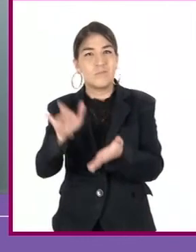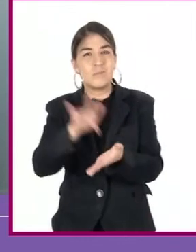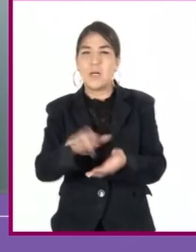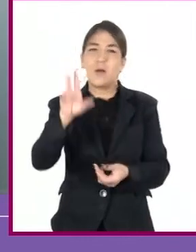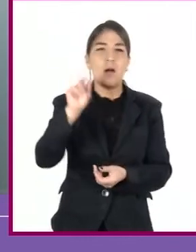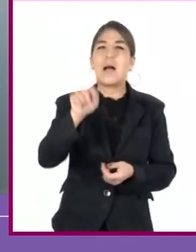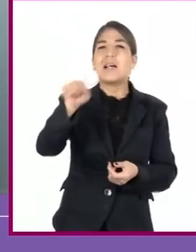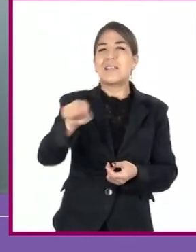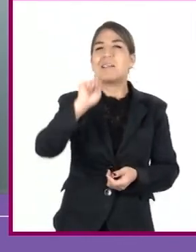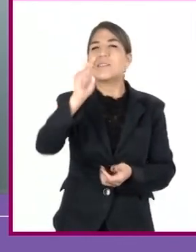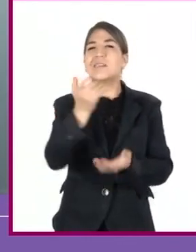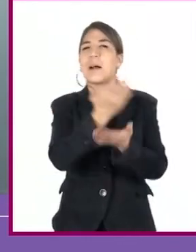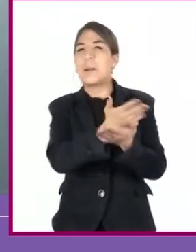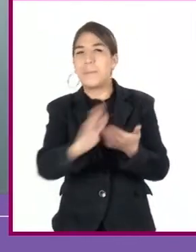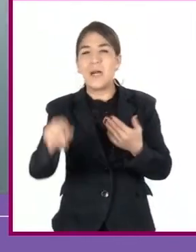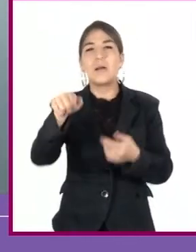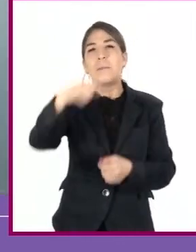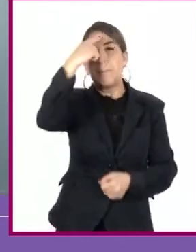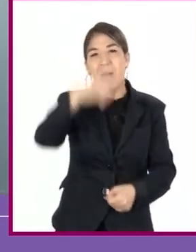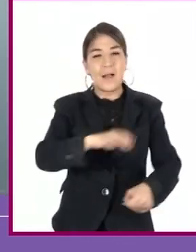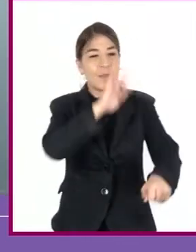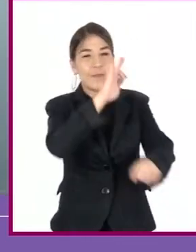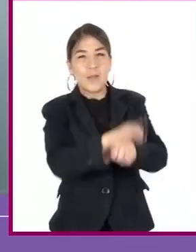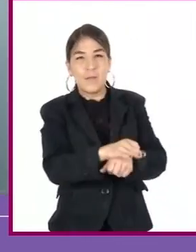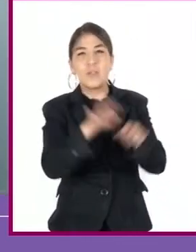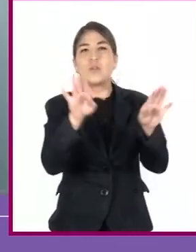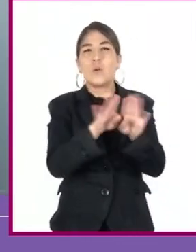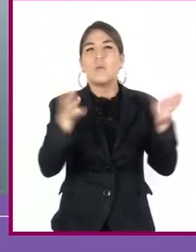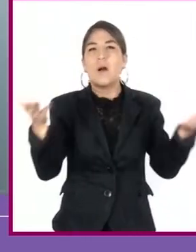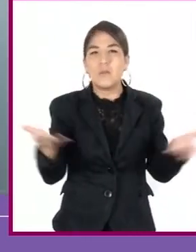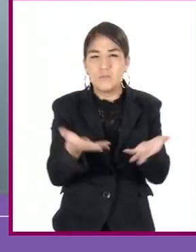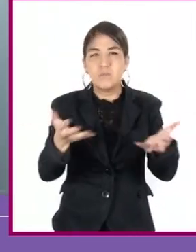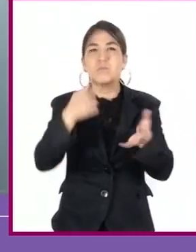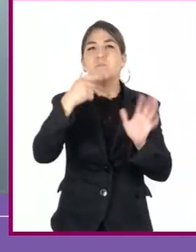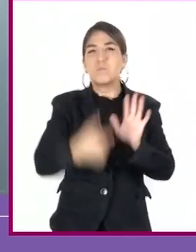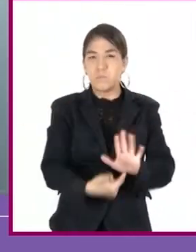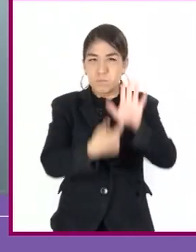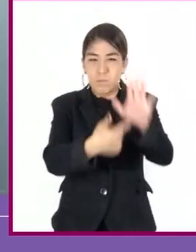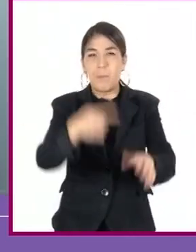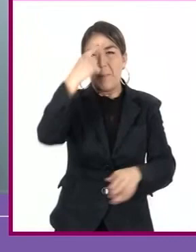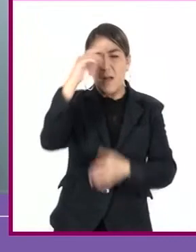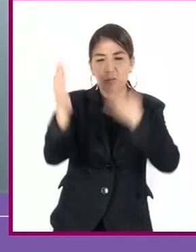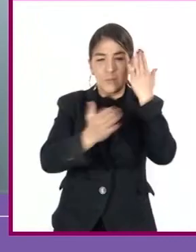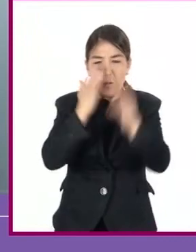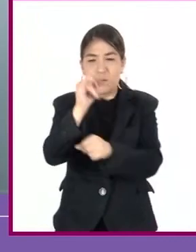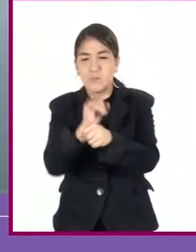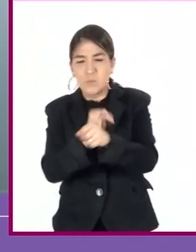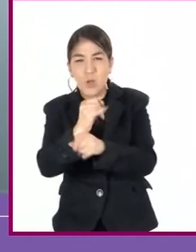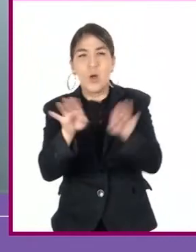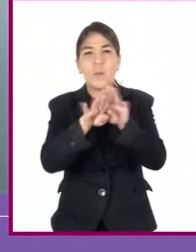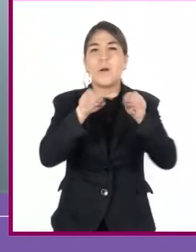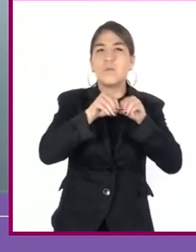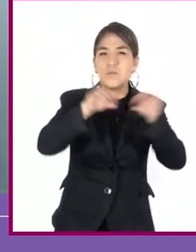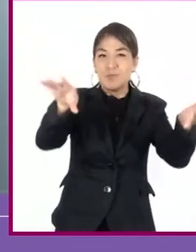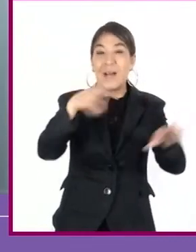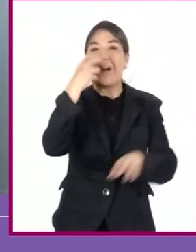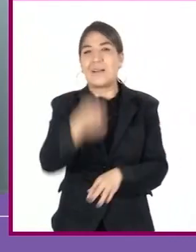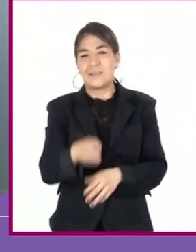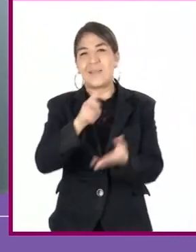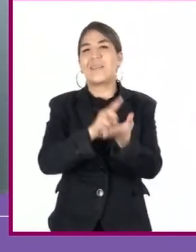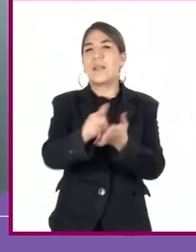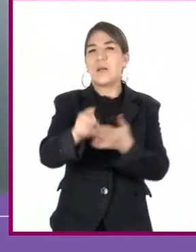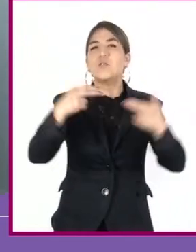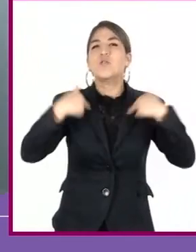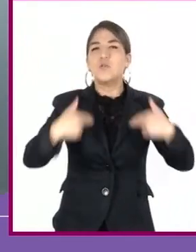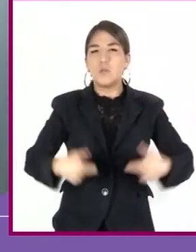Su misión es la defensa, promoción y estudio y divulgación de los derechos